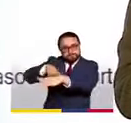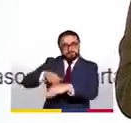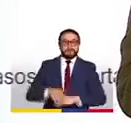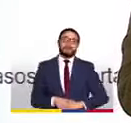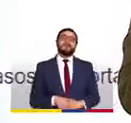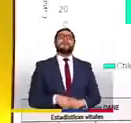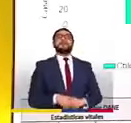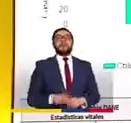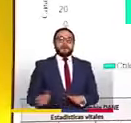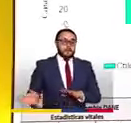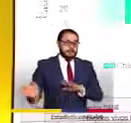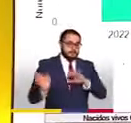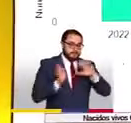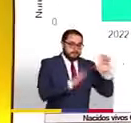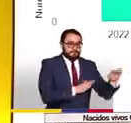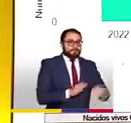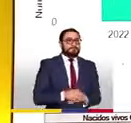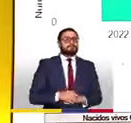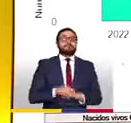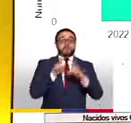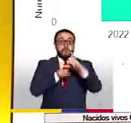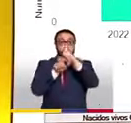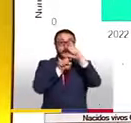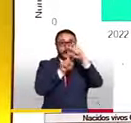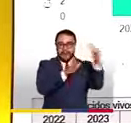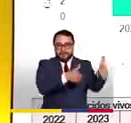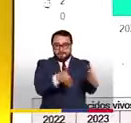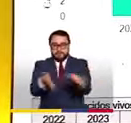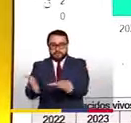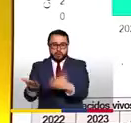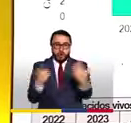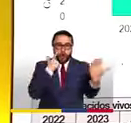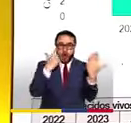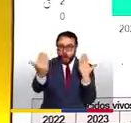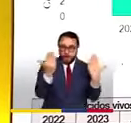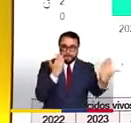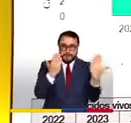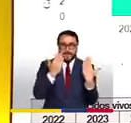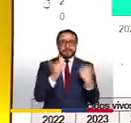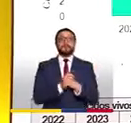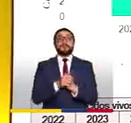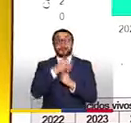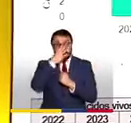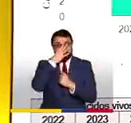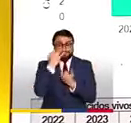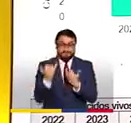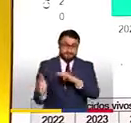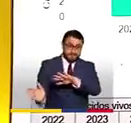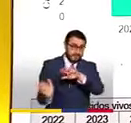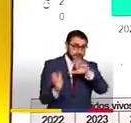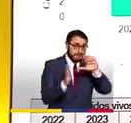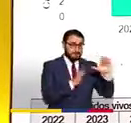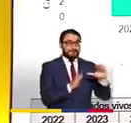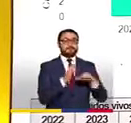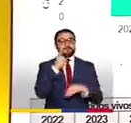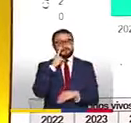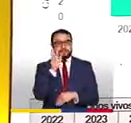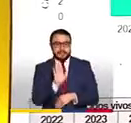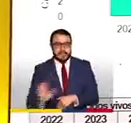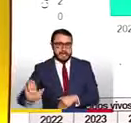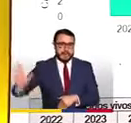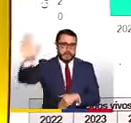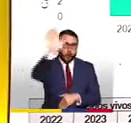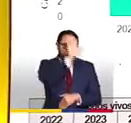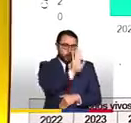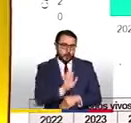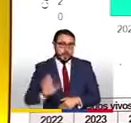Vamos a seguir, mortalidad Guajira ya la dijimos, aquí vamos a hacer otro caso regional, casos y razón